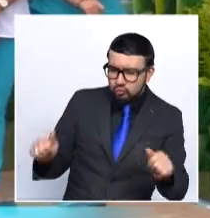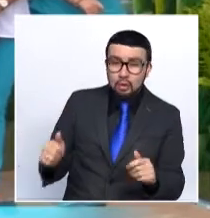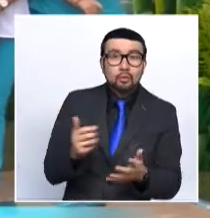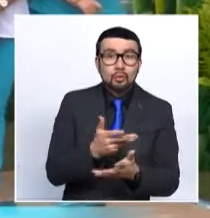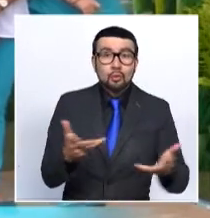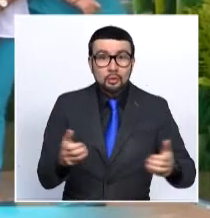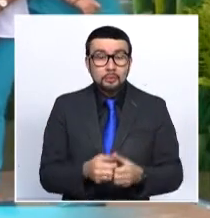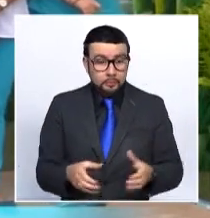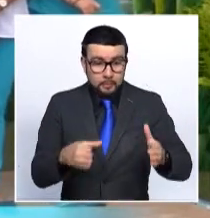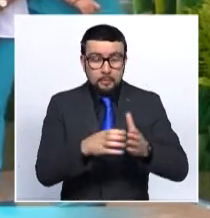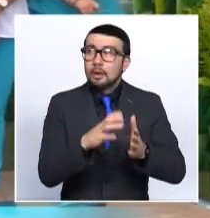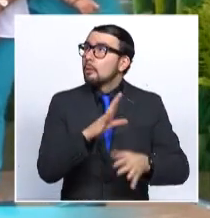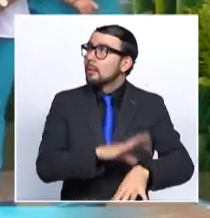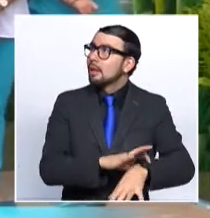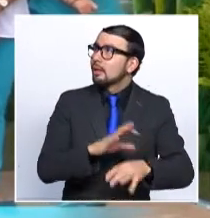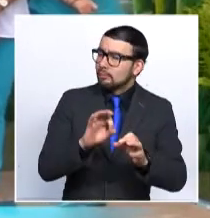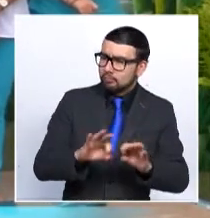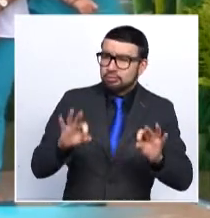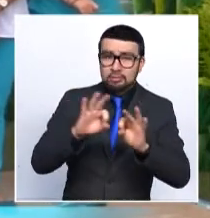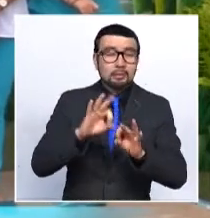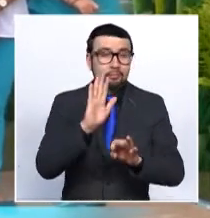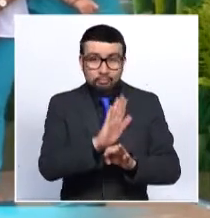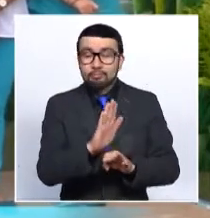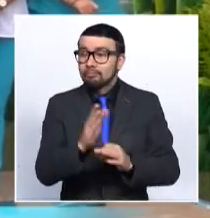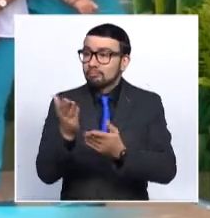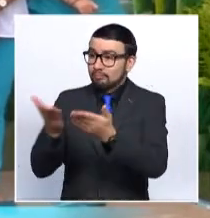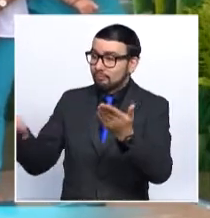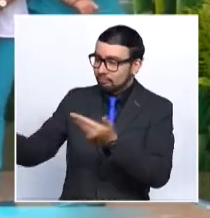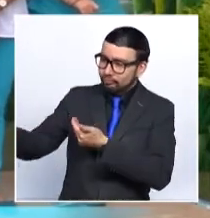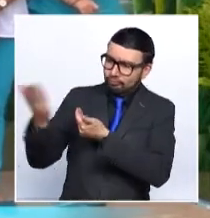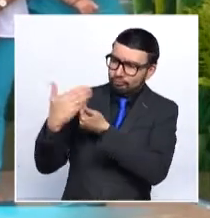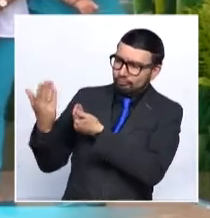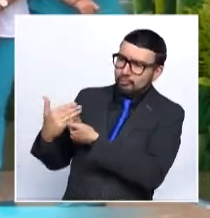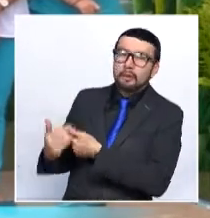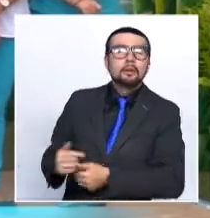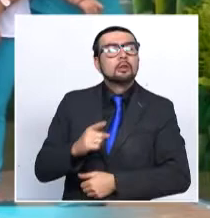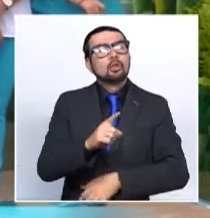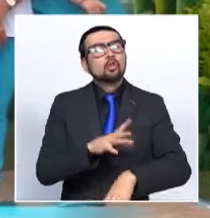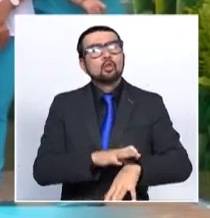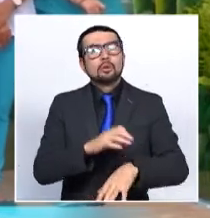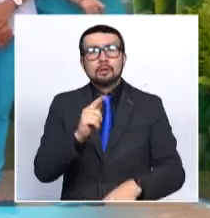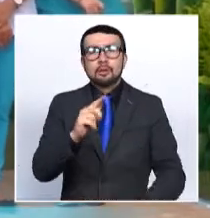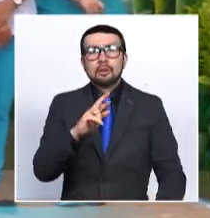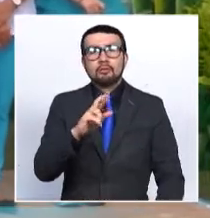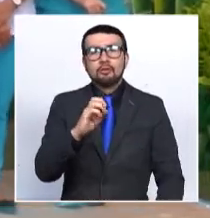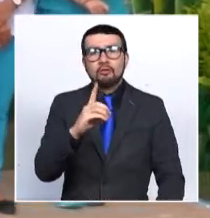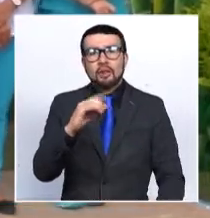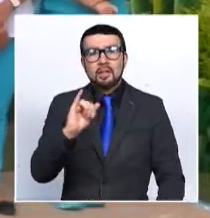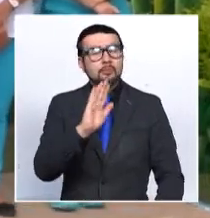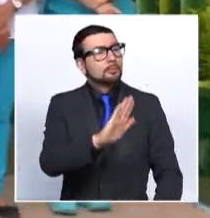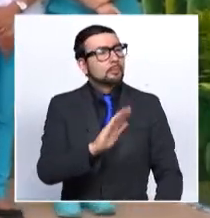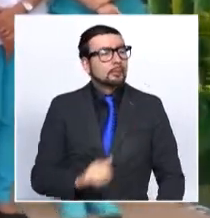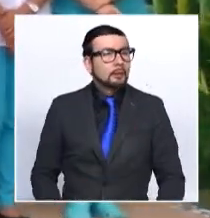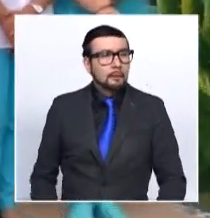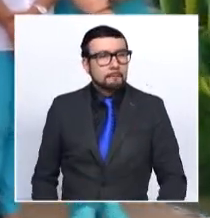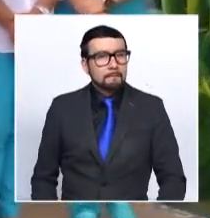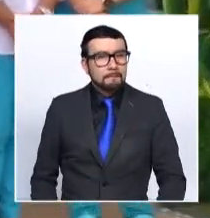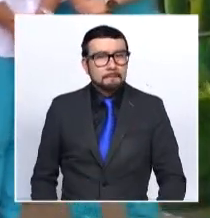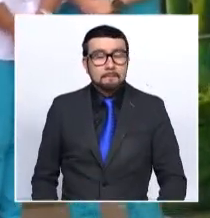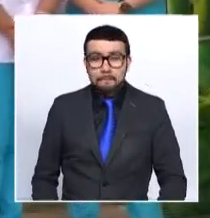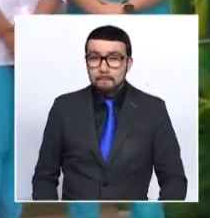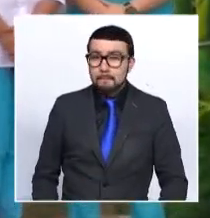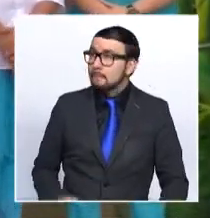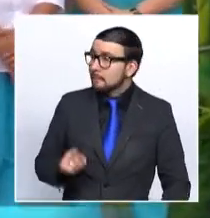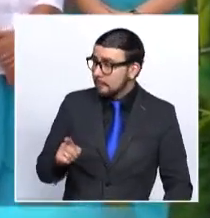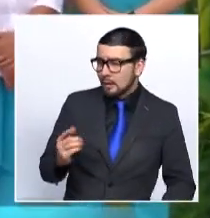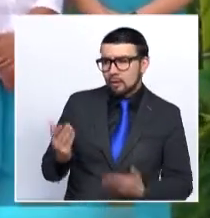parte médica muy importante y de equipos para este tipo de personas. Doctor Freddy. Bueno, doctor, usted durante